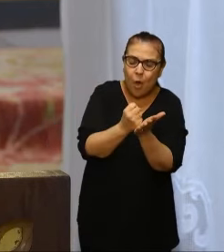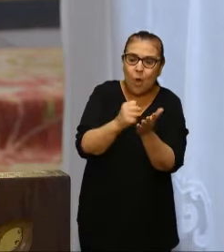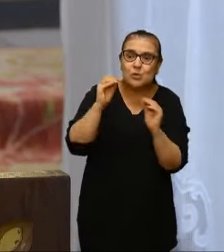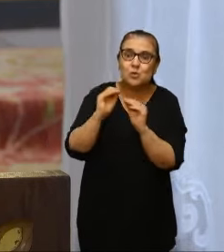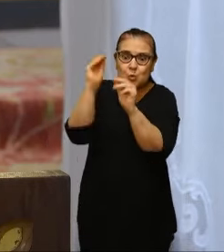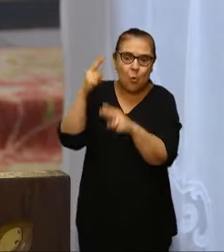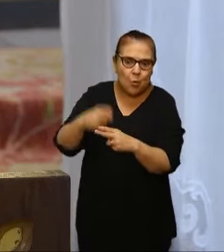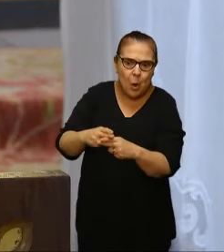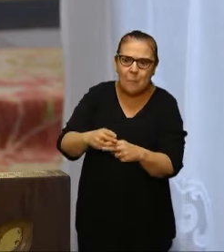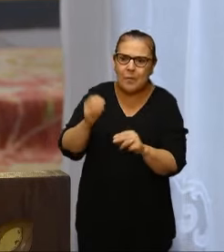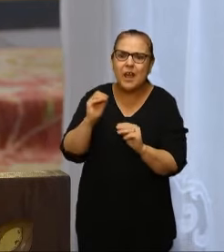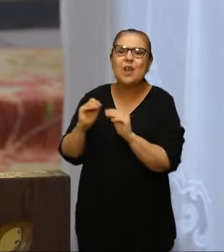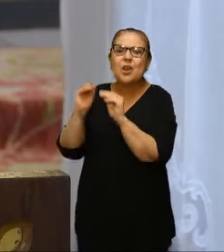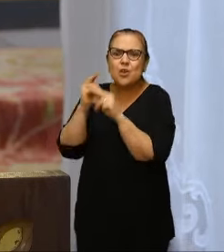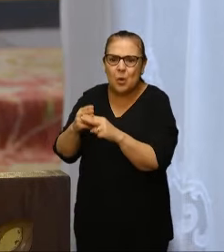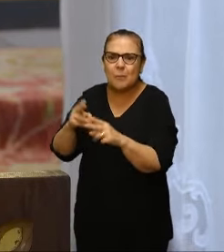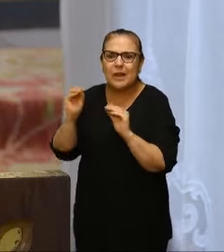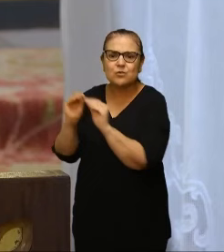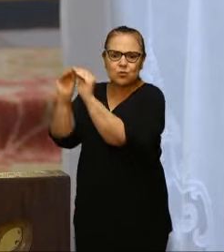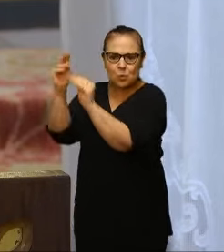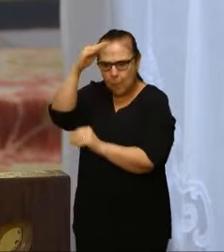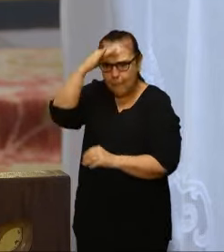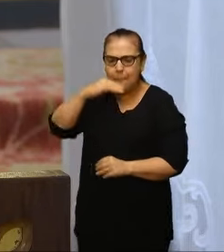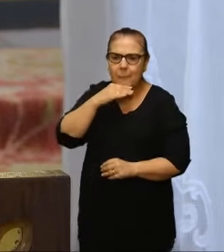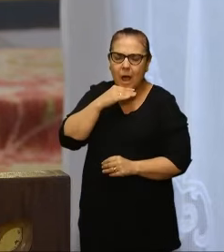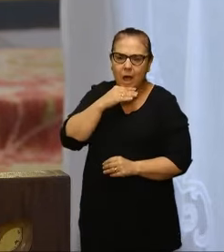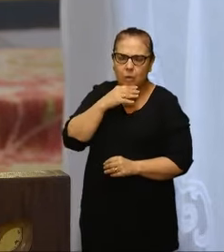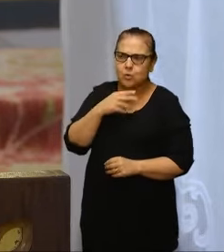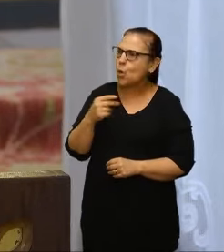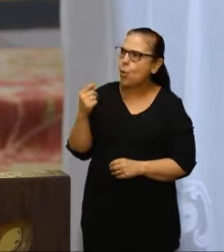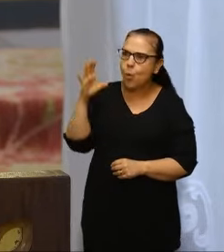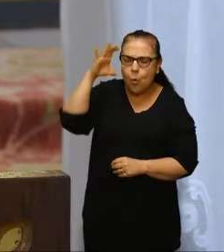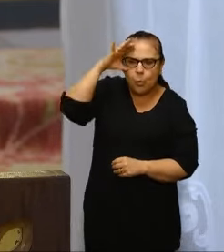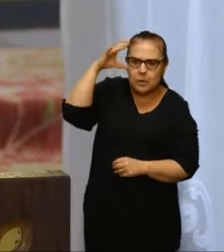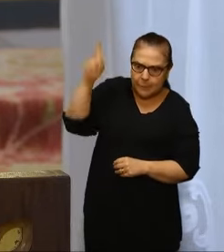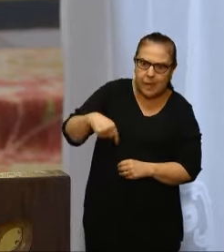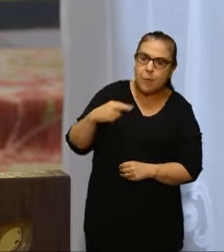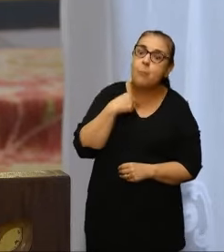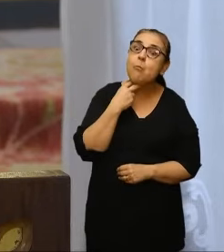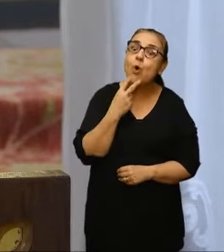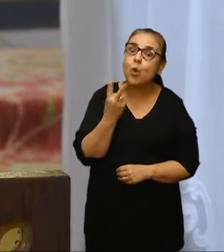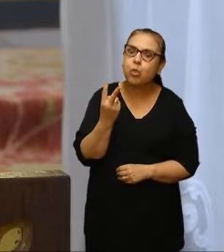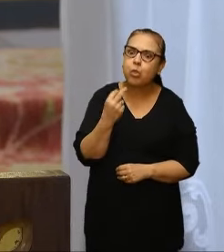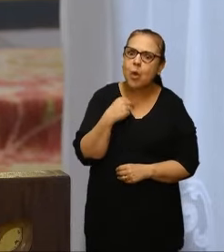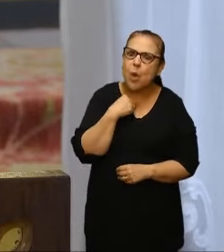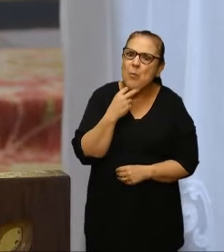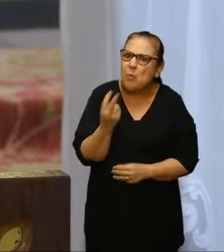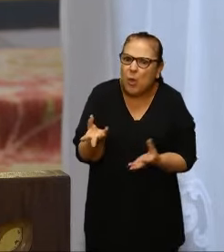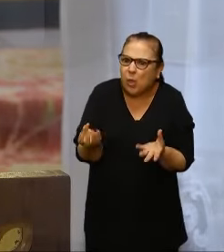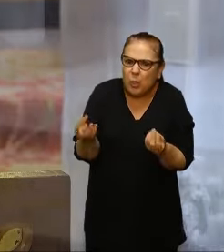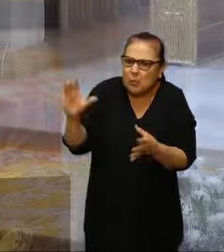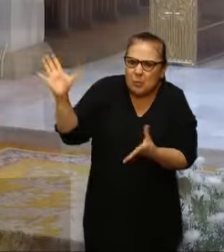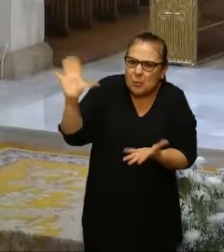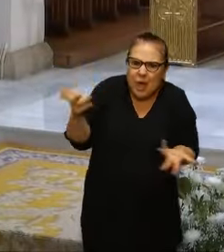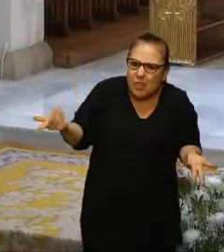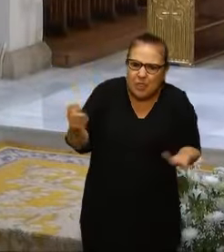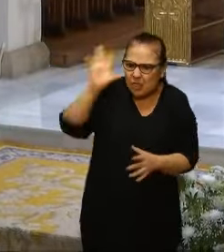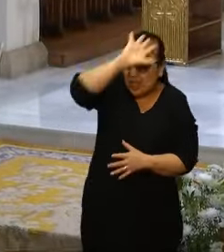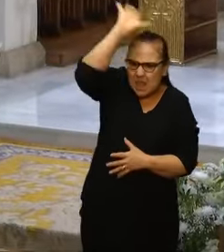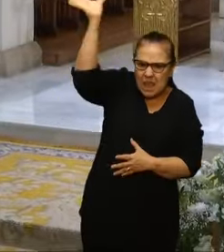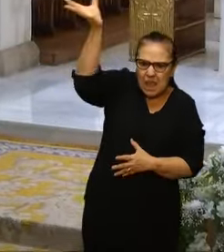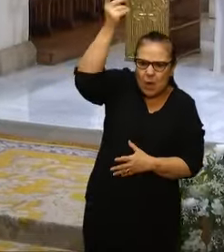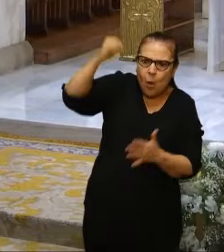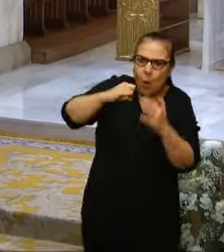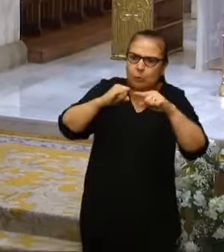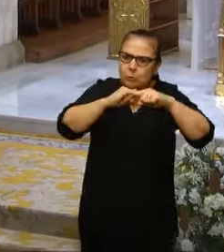su Padre. Oí también como una voz del cielo, como voz de muchas aguas y como voz de un